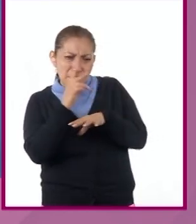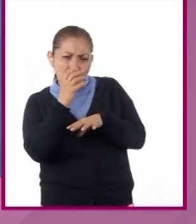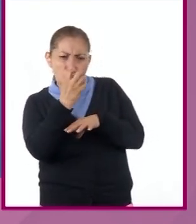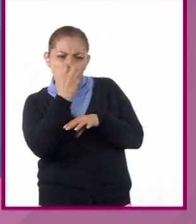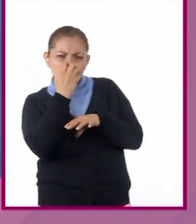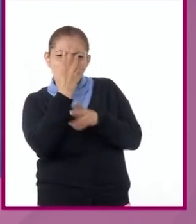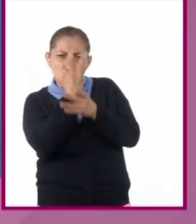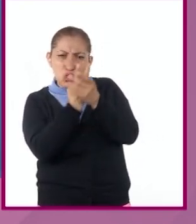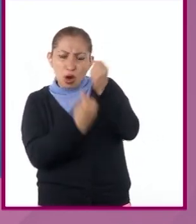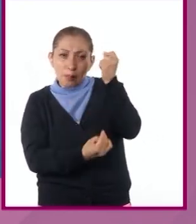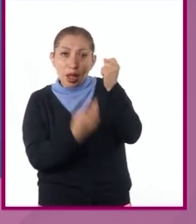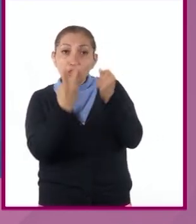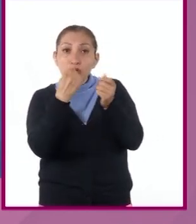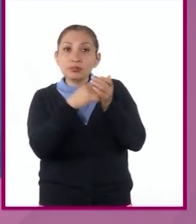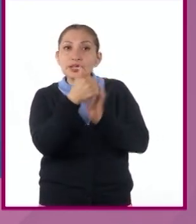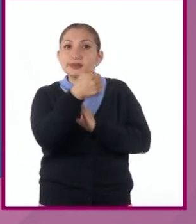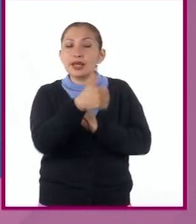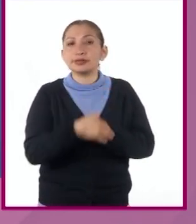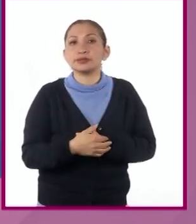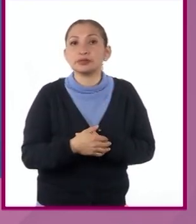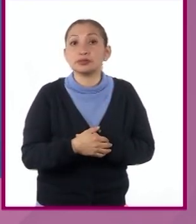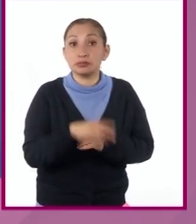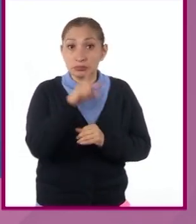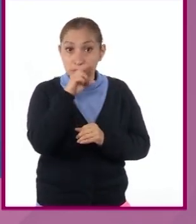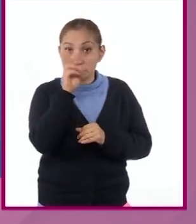oso híbrido fueron en 2006 y deben